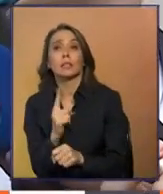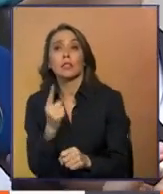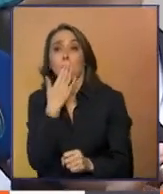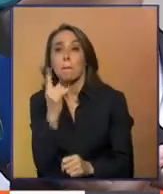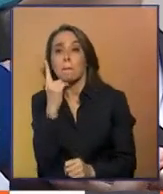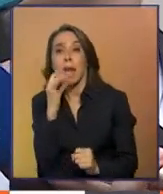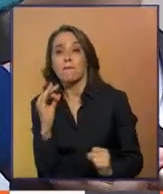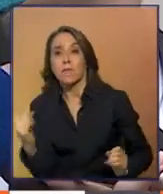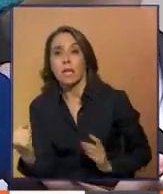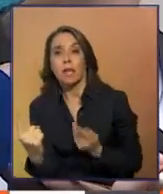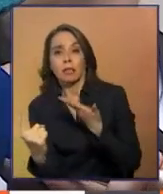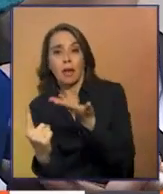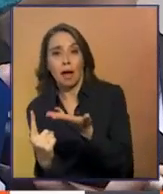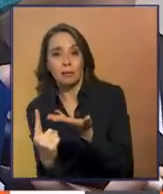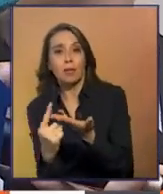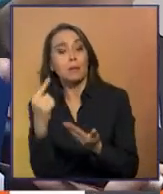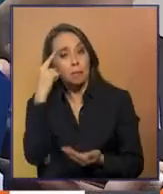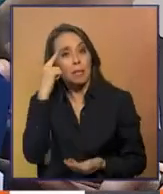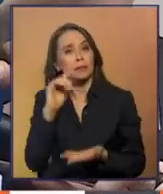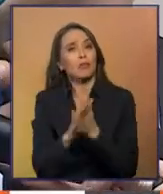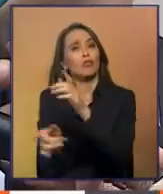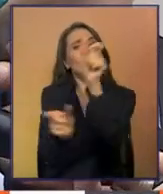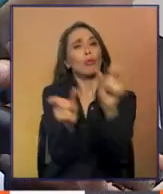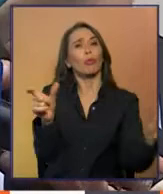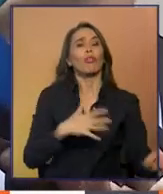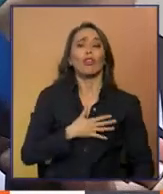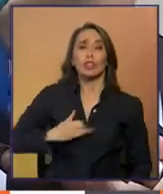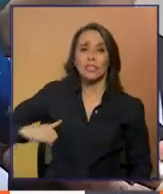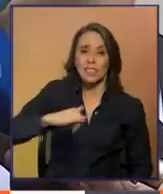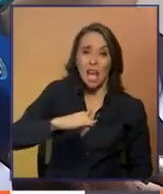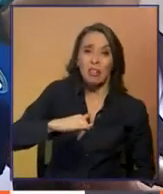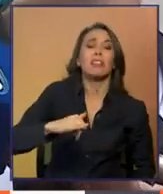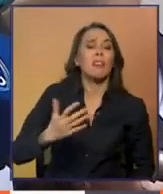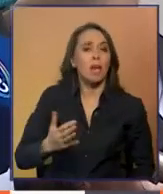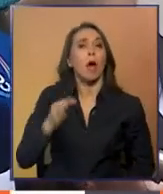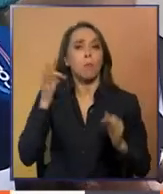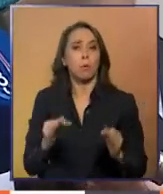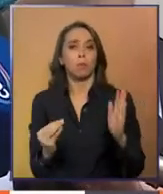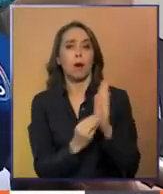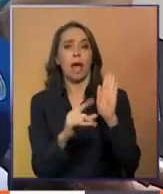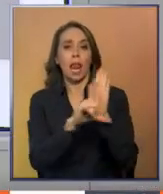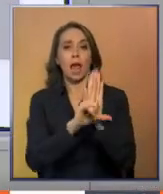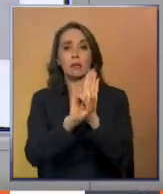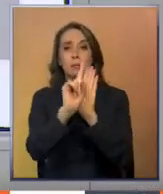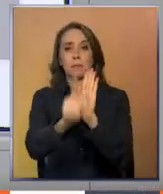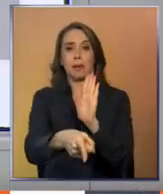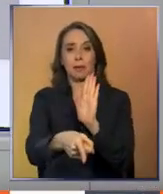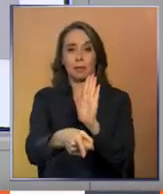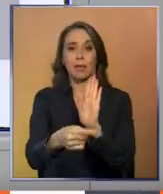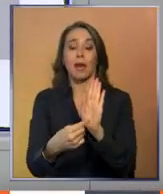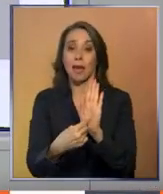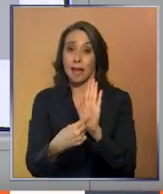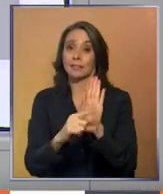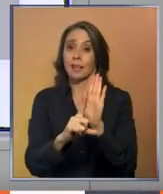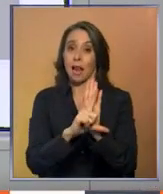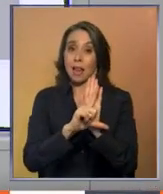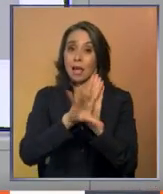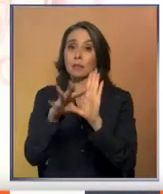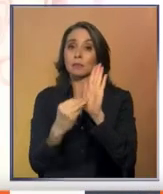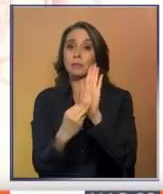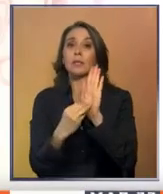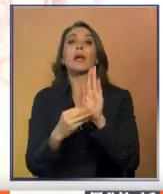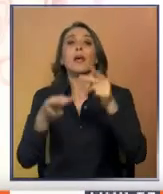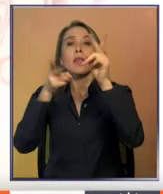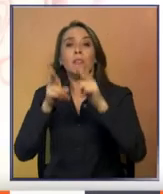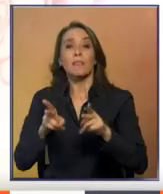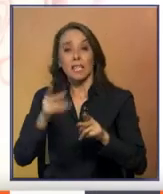preferentemente. Entonces, lo que parece de sentido común, hoy día se hace sentido común porque es la ley que mandata a que así sea. Esta norma se incorporará a la Ley de Derechos